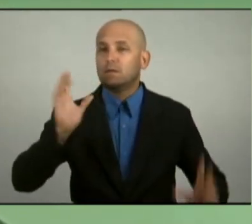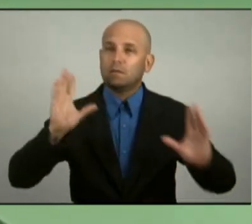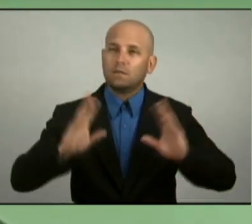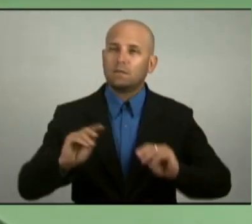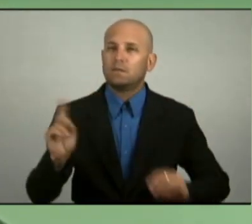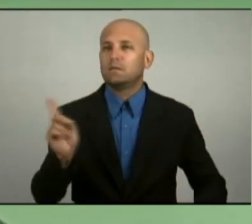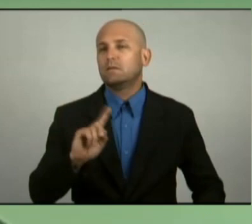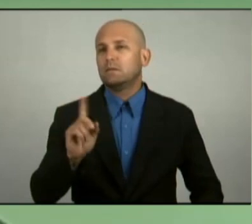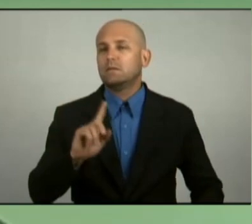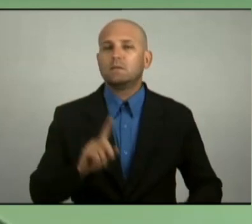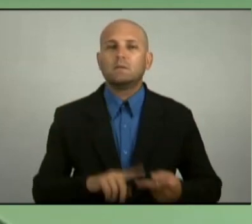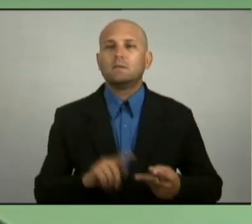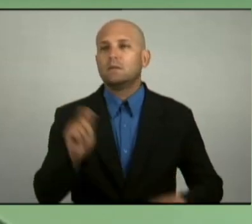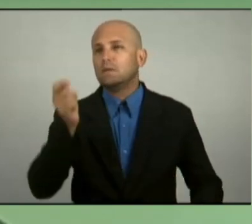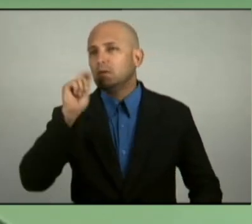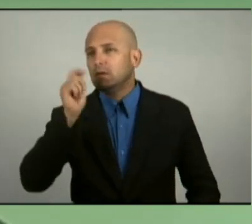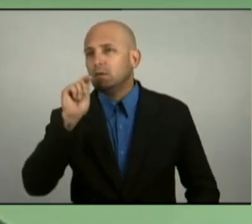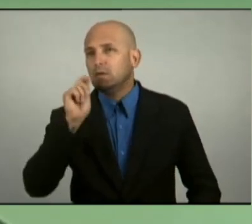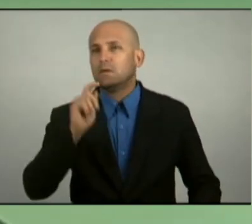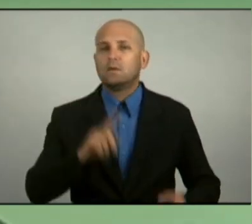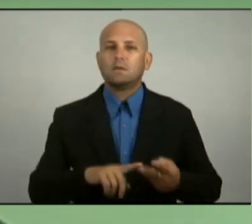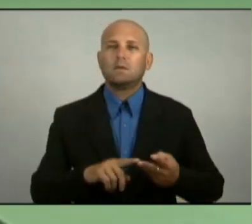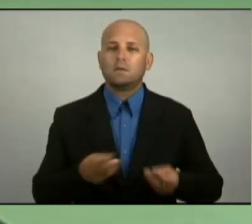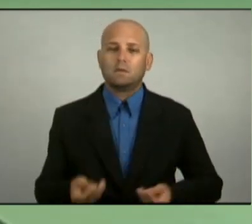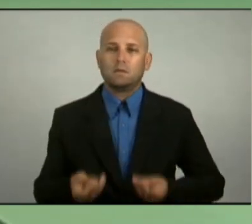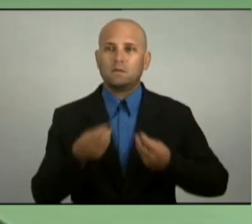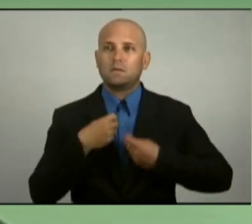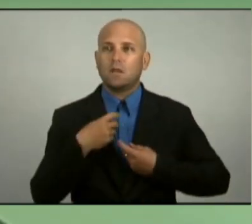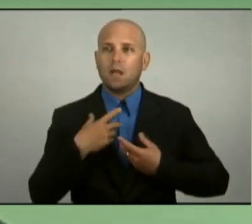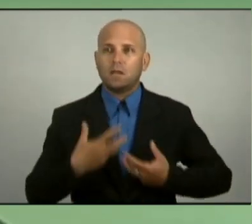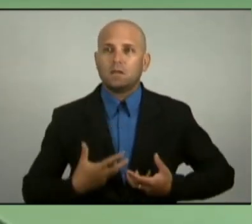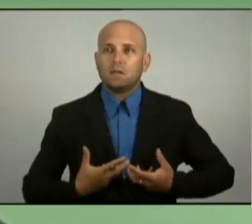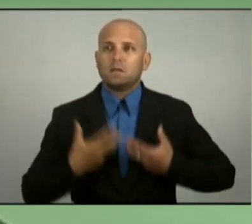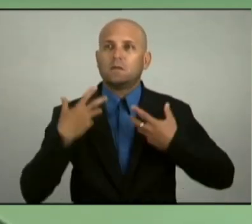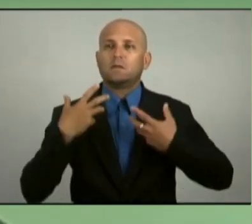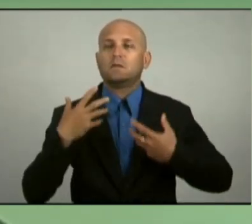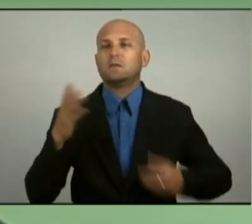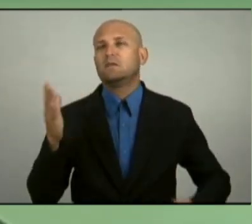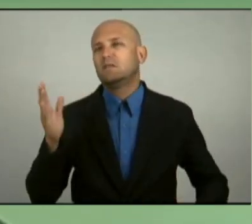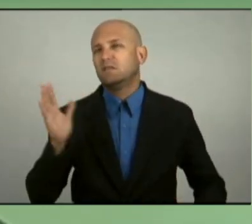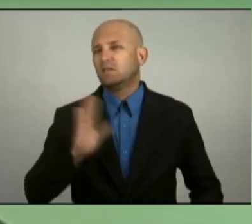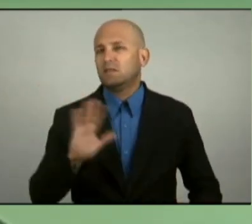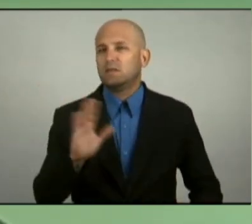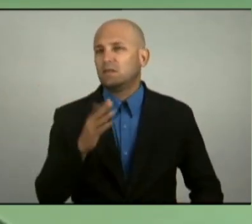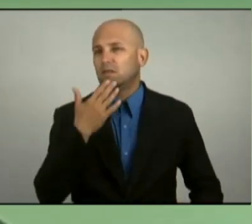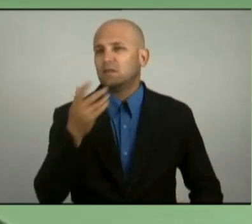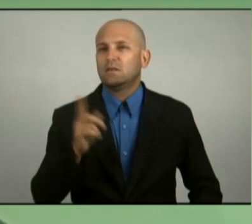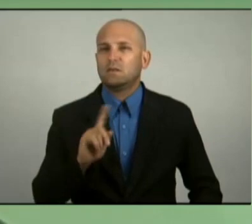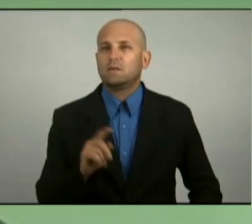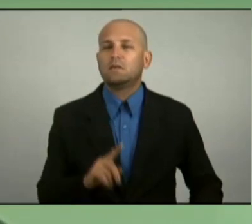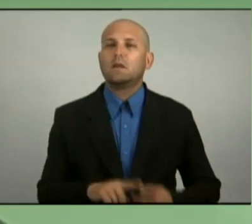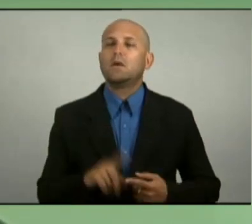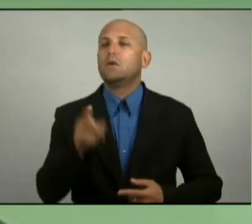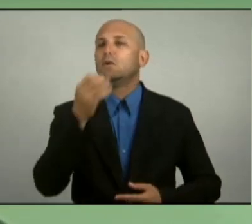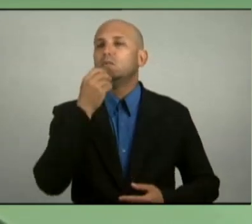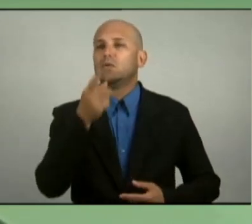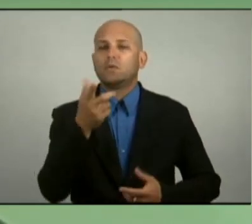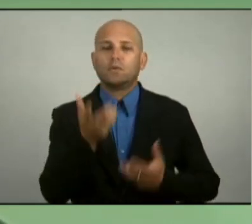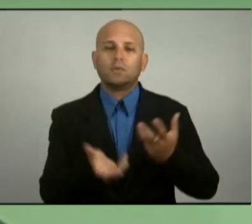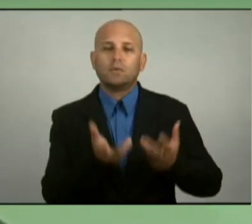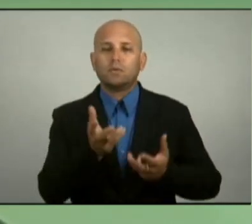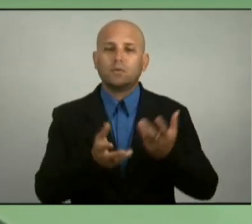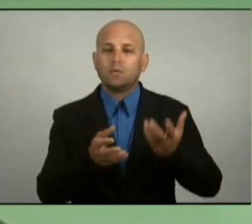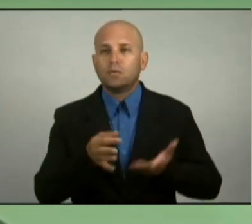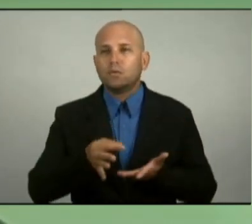ingestión de cualquier sustancia que pueda eh alterar el el sistema nervioso se se dice que bueno se pueden utilizar infusiones de algunas